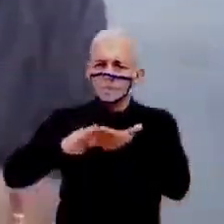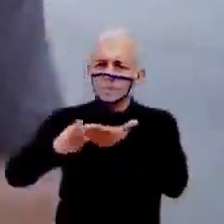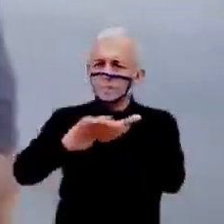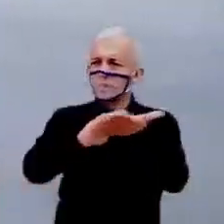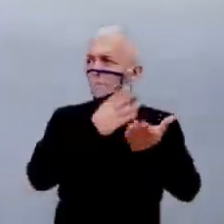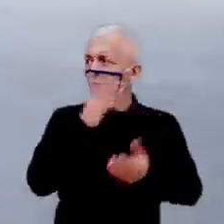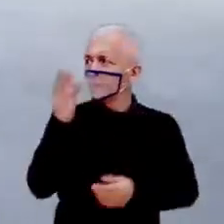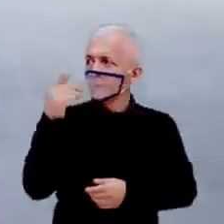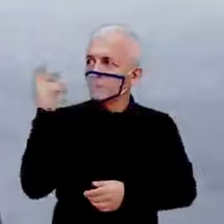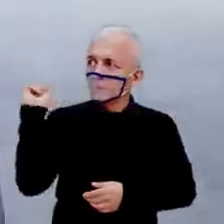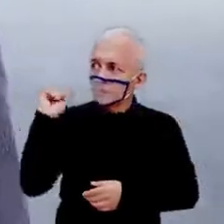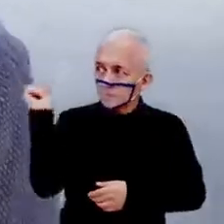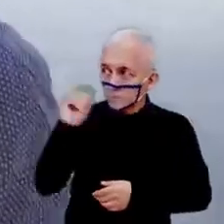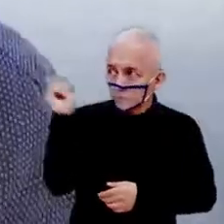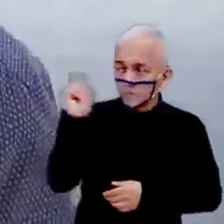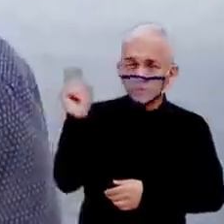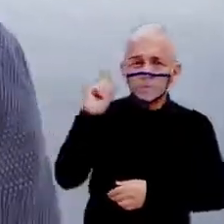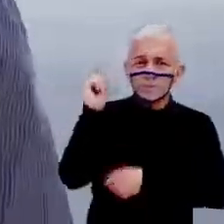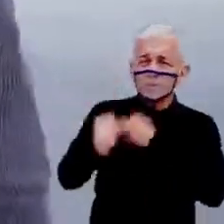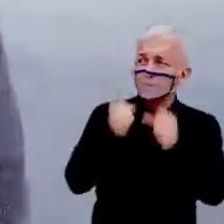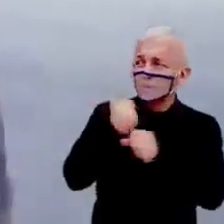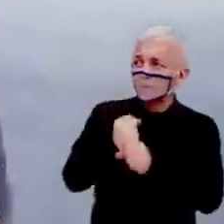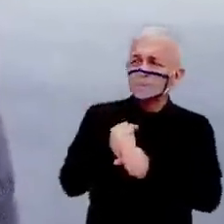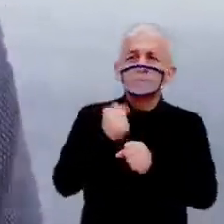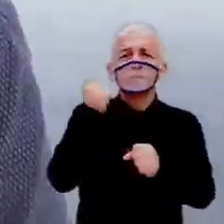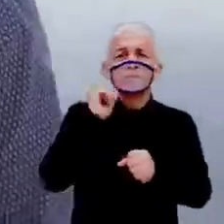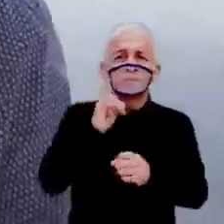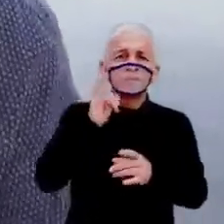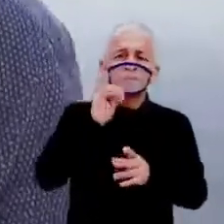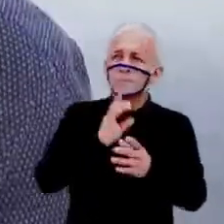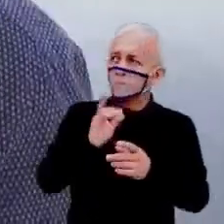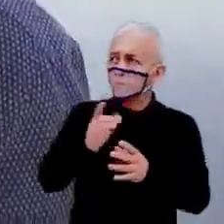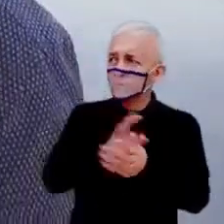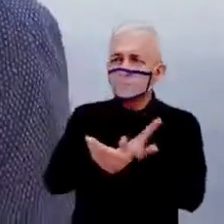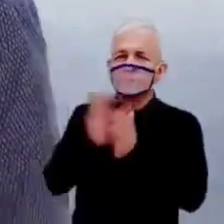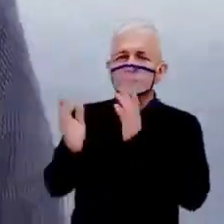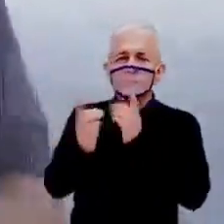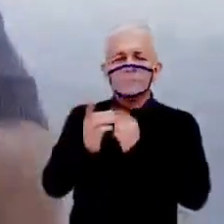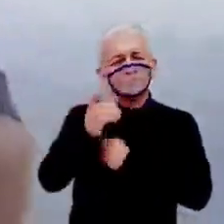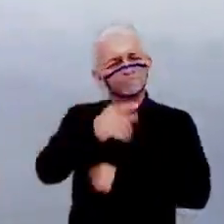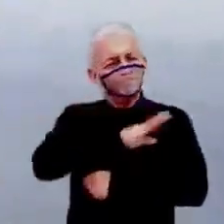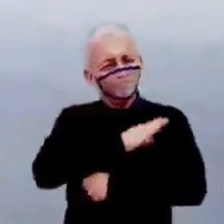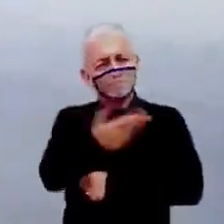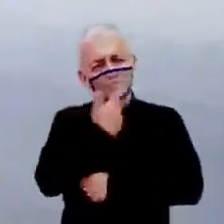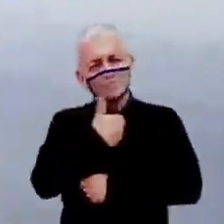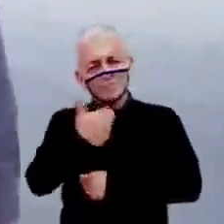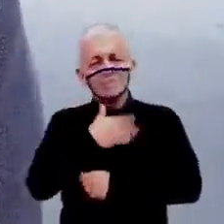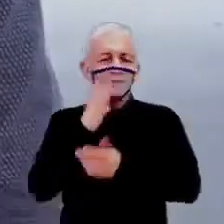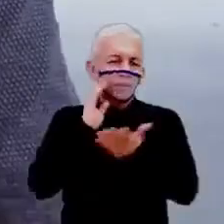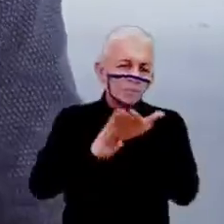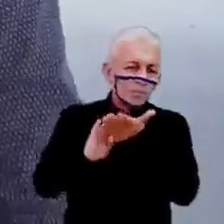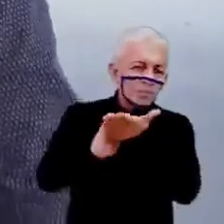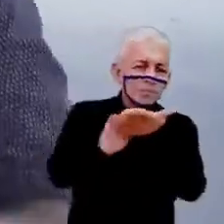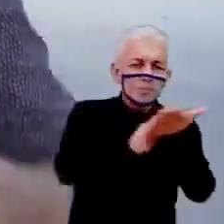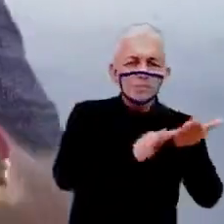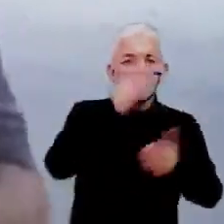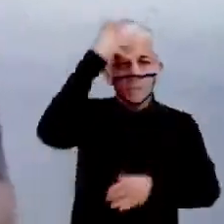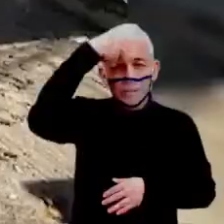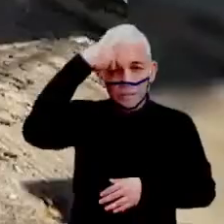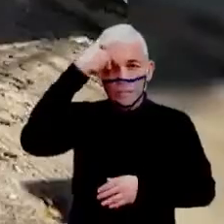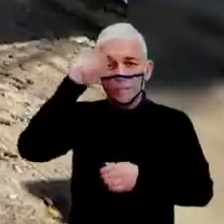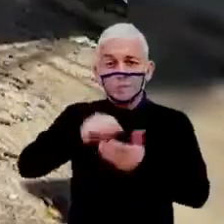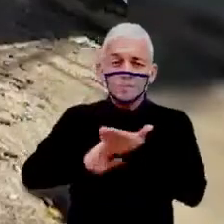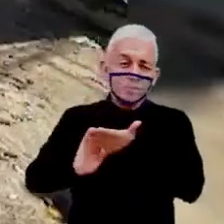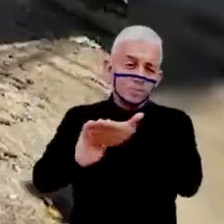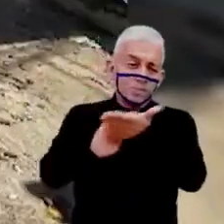Bueno, fueron 12 años donde la comunidad fue escuchada por la administración, logramos el 100% y gracias a la administración de Jaime culminamos la